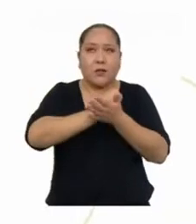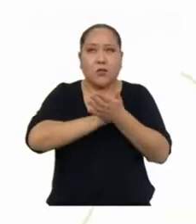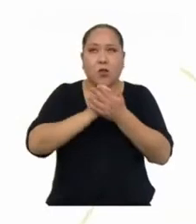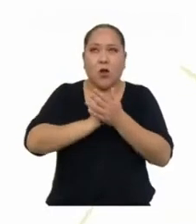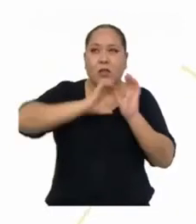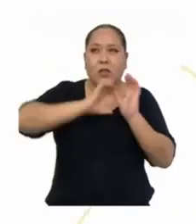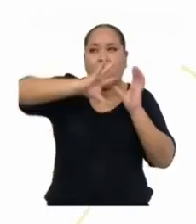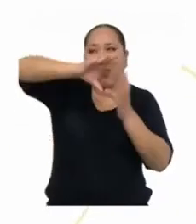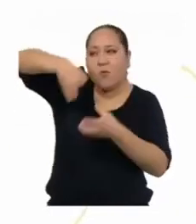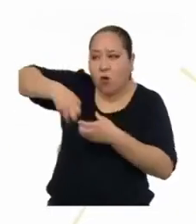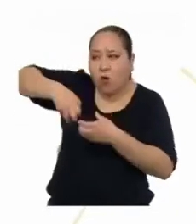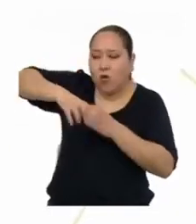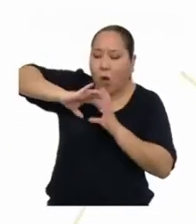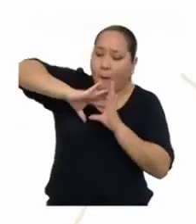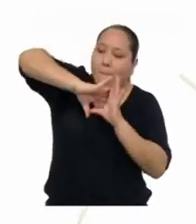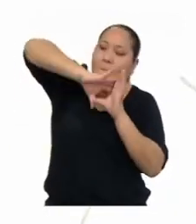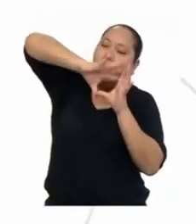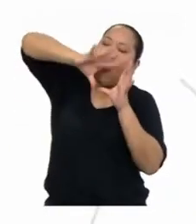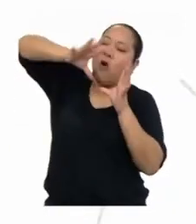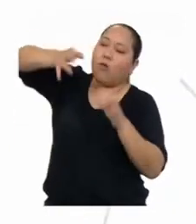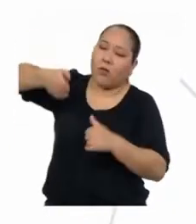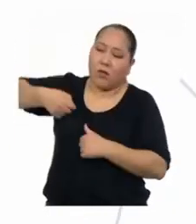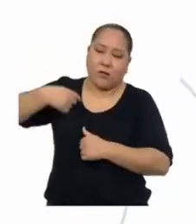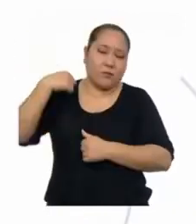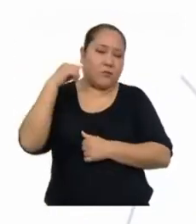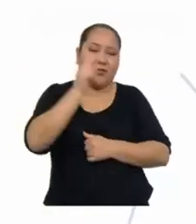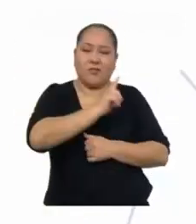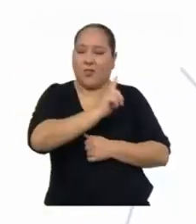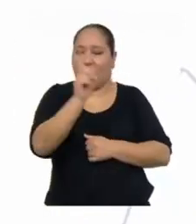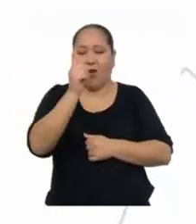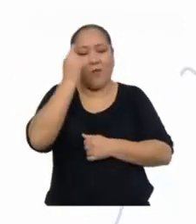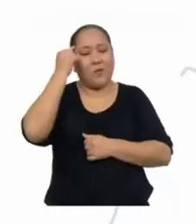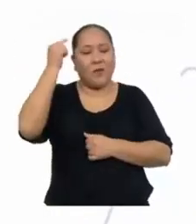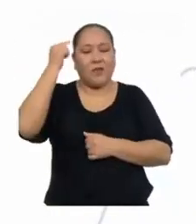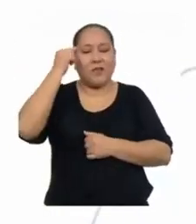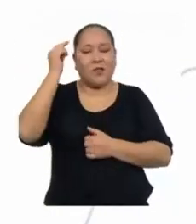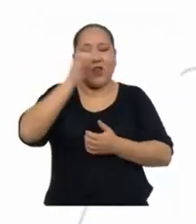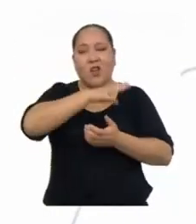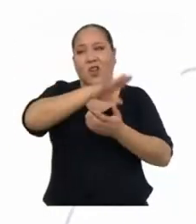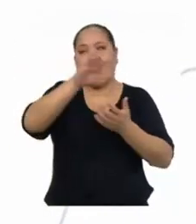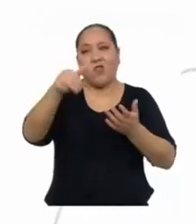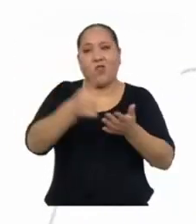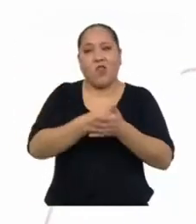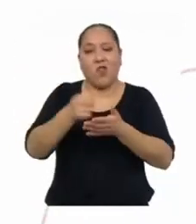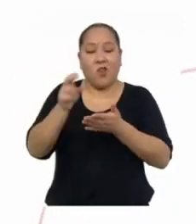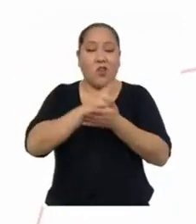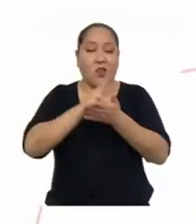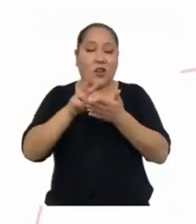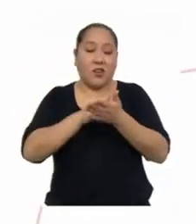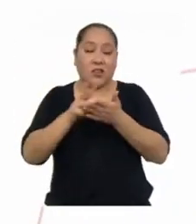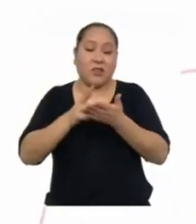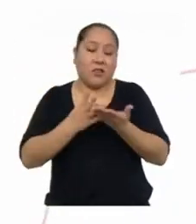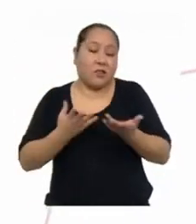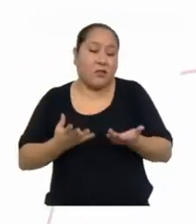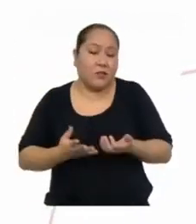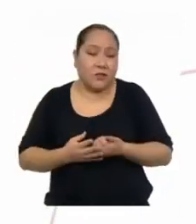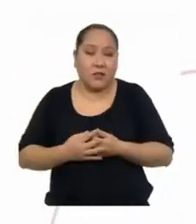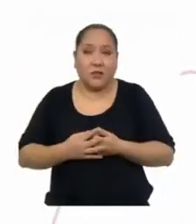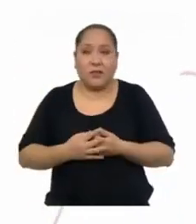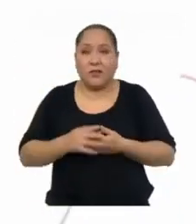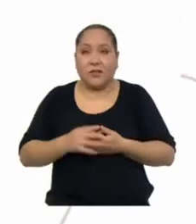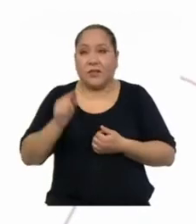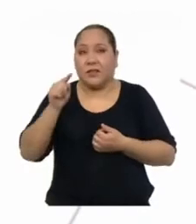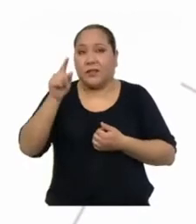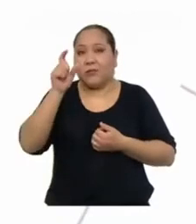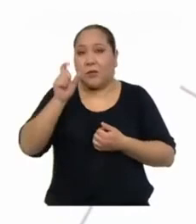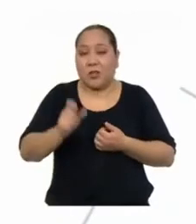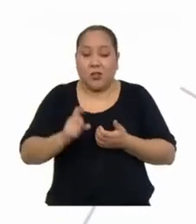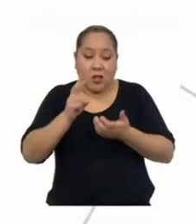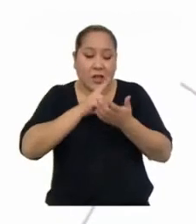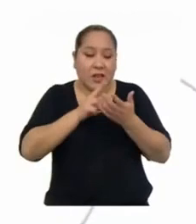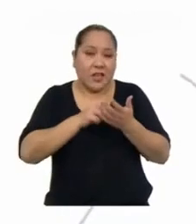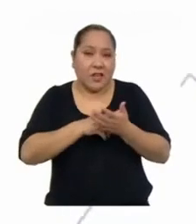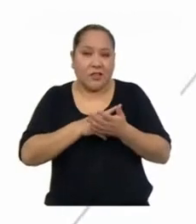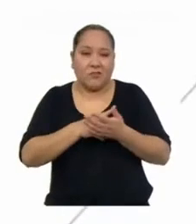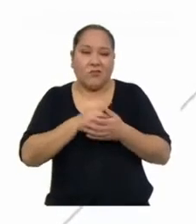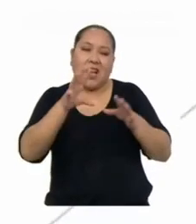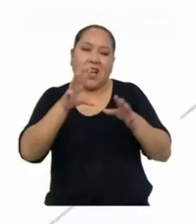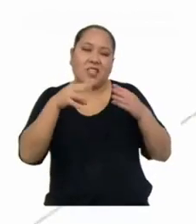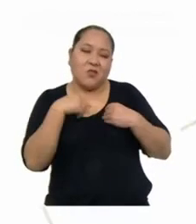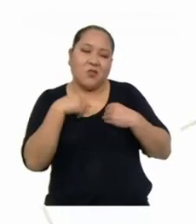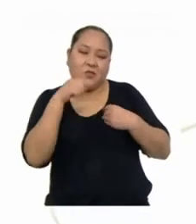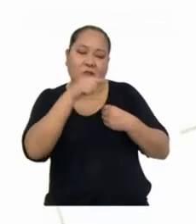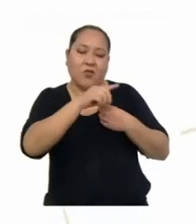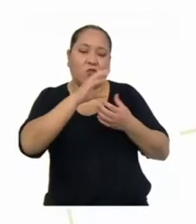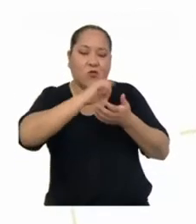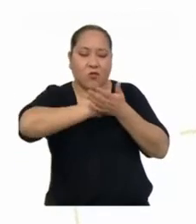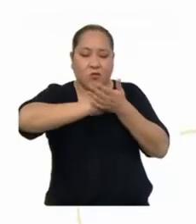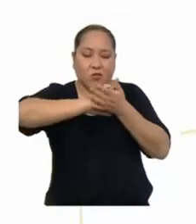pero no creo que las lectoras y lectores tomen muy en serio tu artículo. Uy, entonces